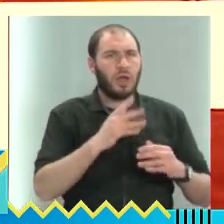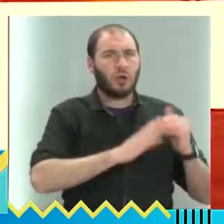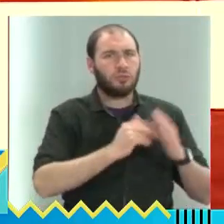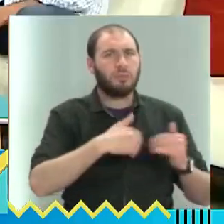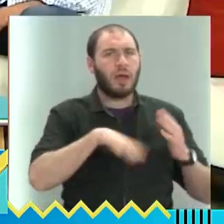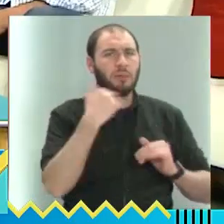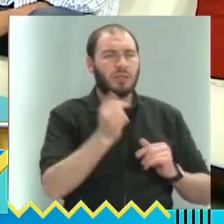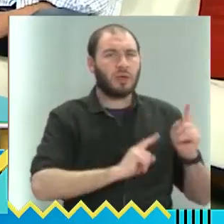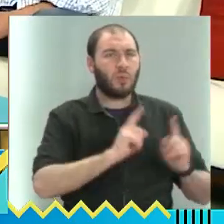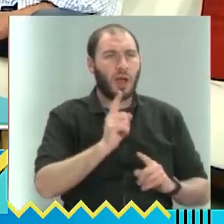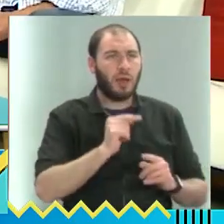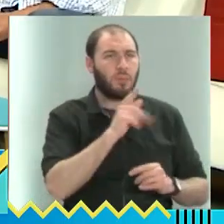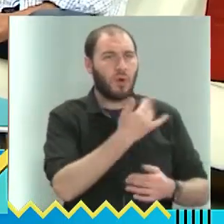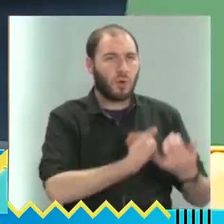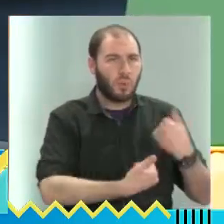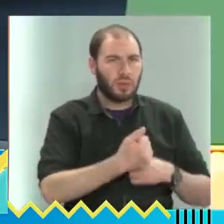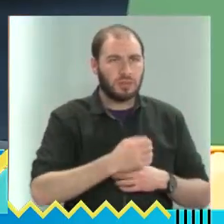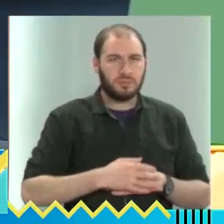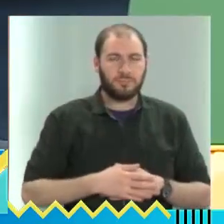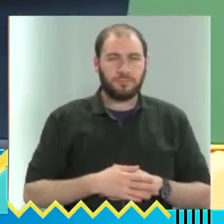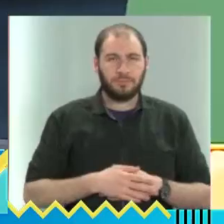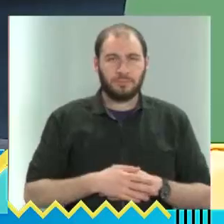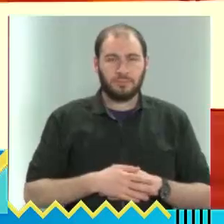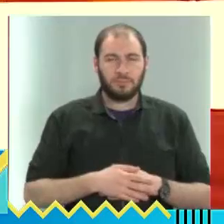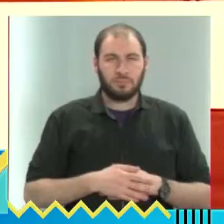más características que nos han dado identidad? Mira,